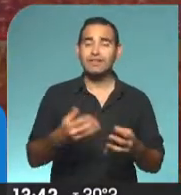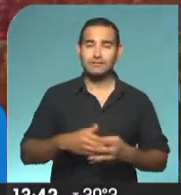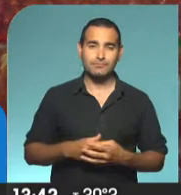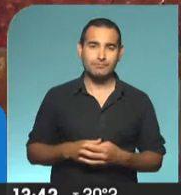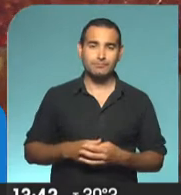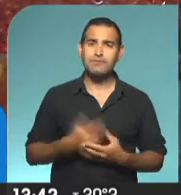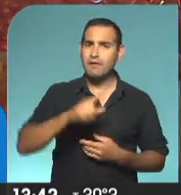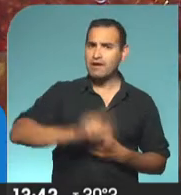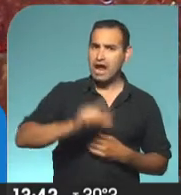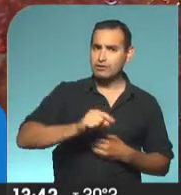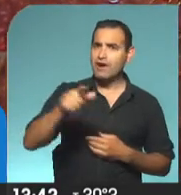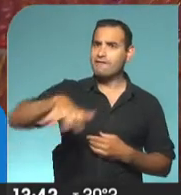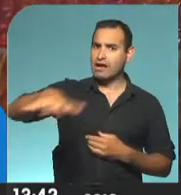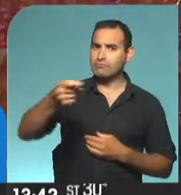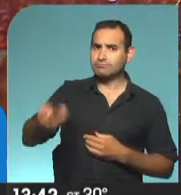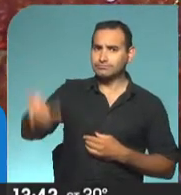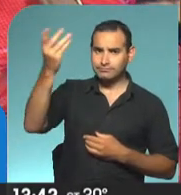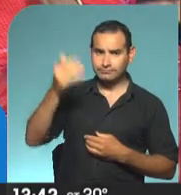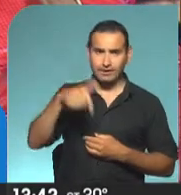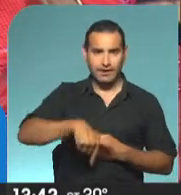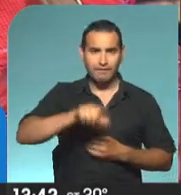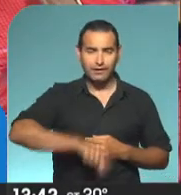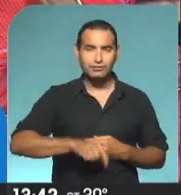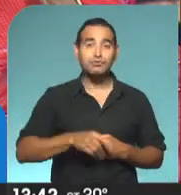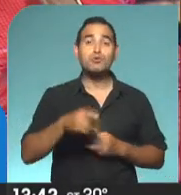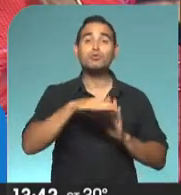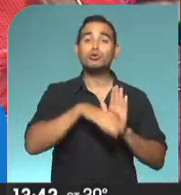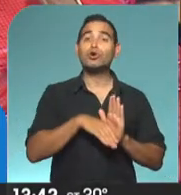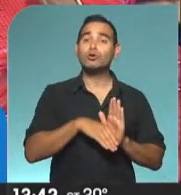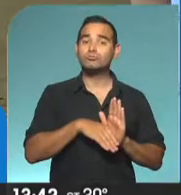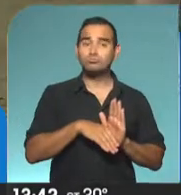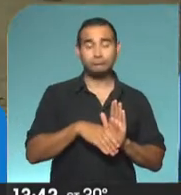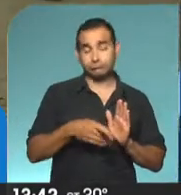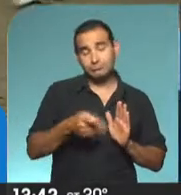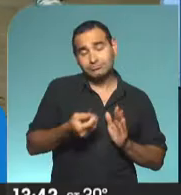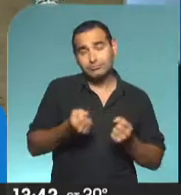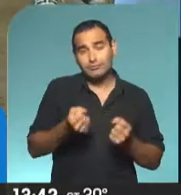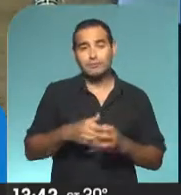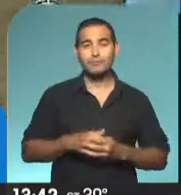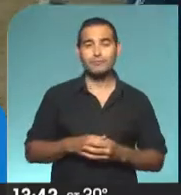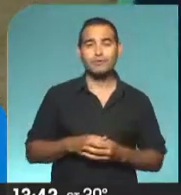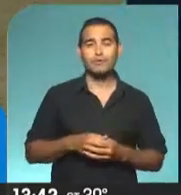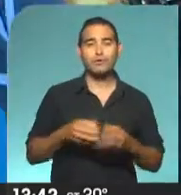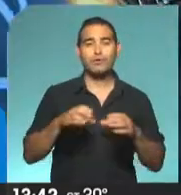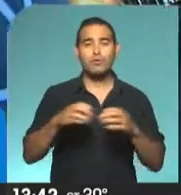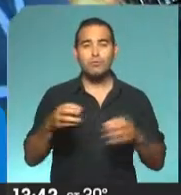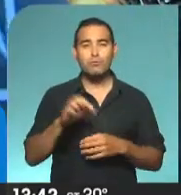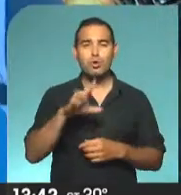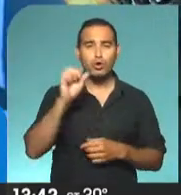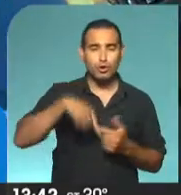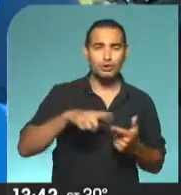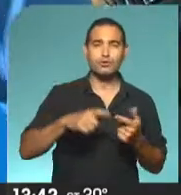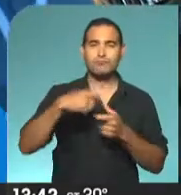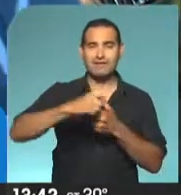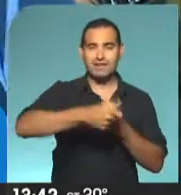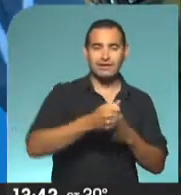Y mucho más barato que en el barrio. ¿El protocolo? El que se puede. Tenemos el morrón, 100 en medio, tenemos mandarina, 2